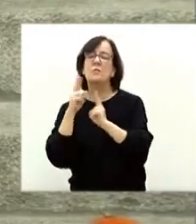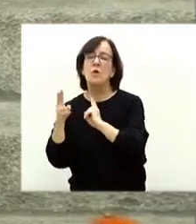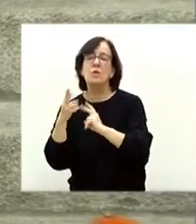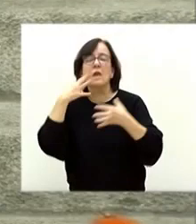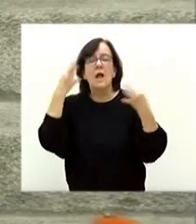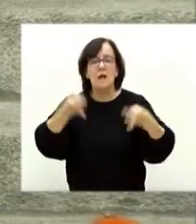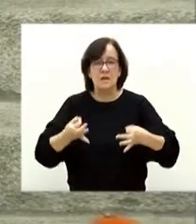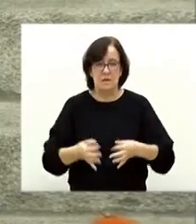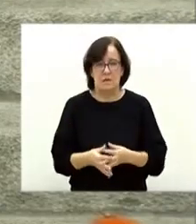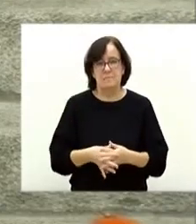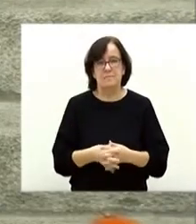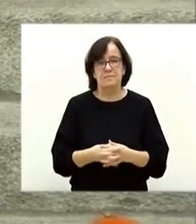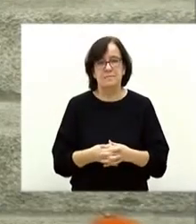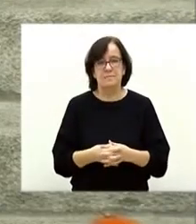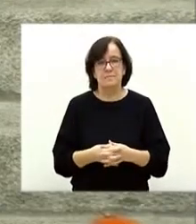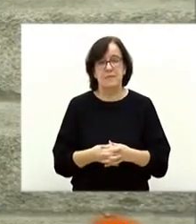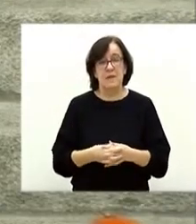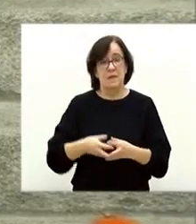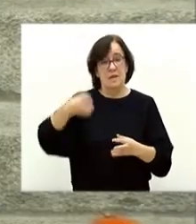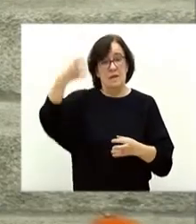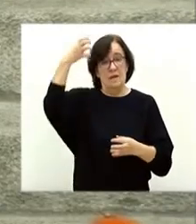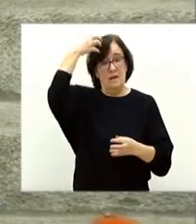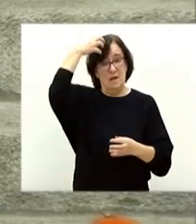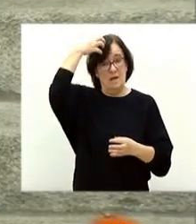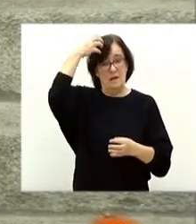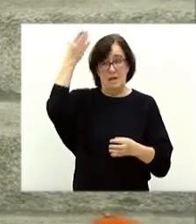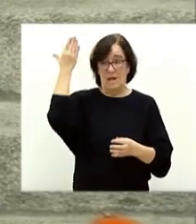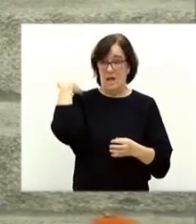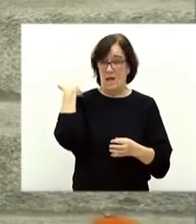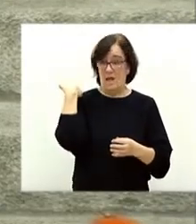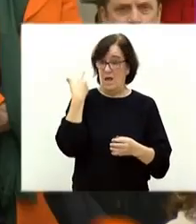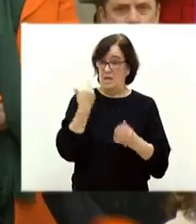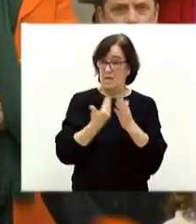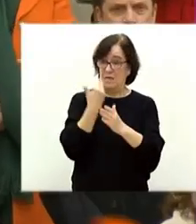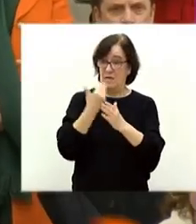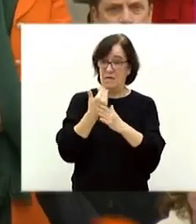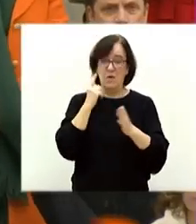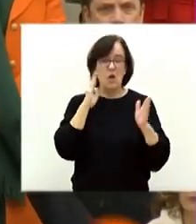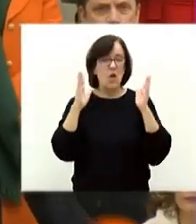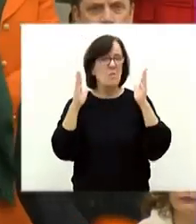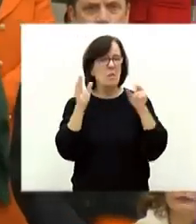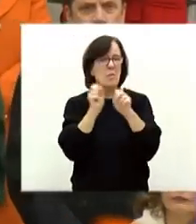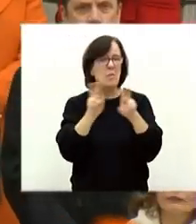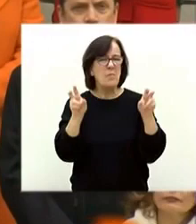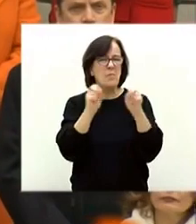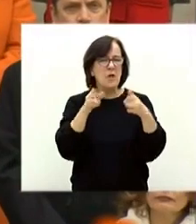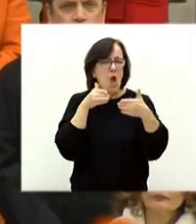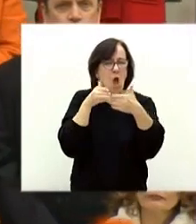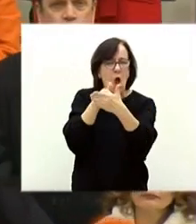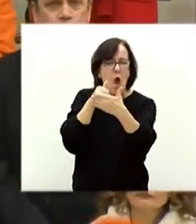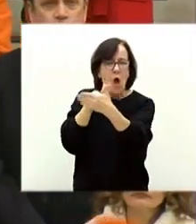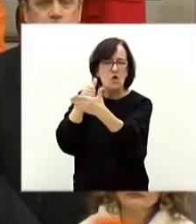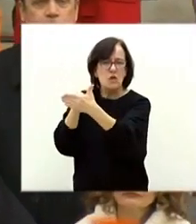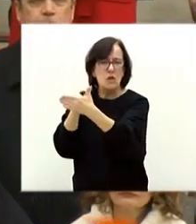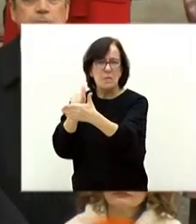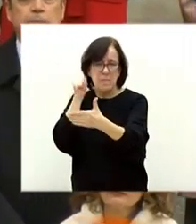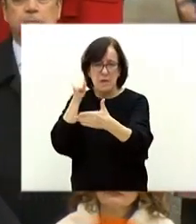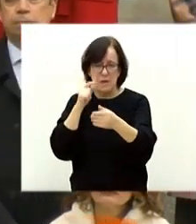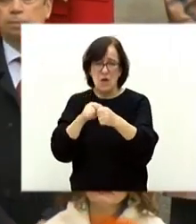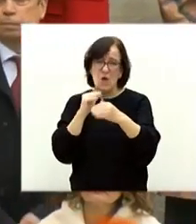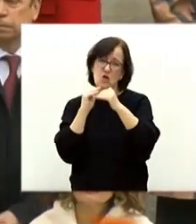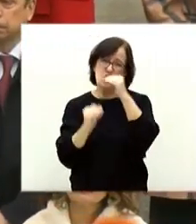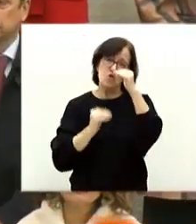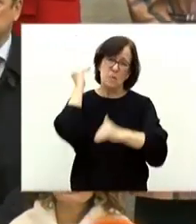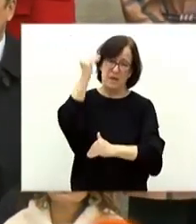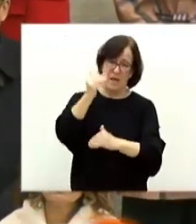realidad. Su Majestad el Rey nos recordaba hace unos días que los momentos peores y los obstáculos más arduos de superar